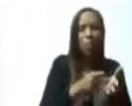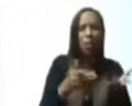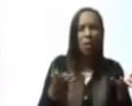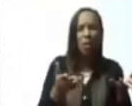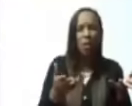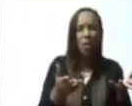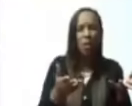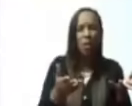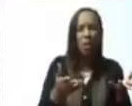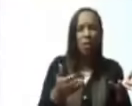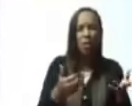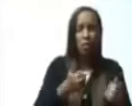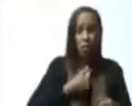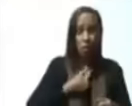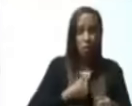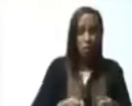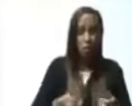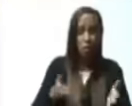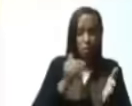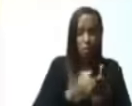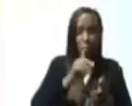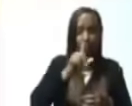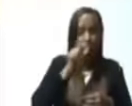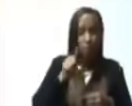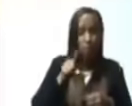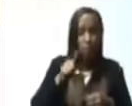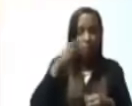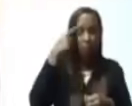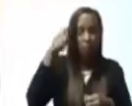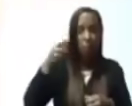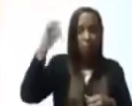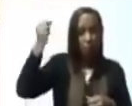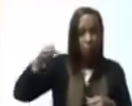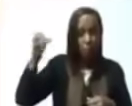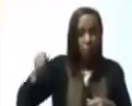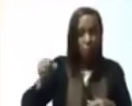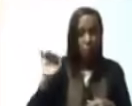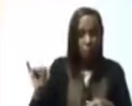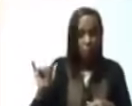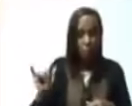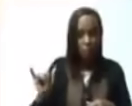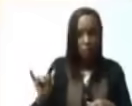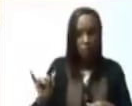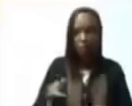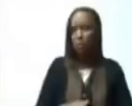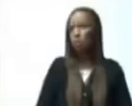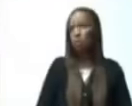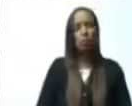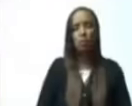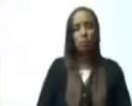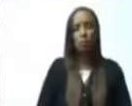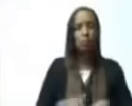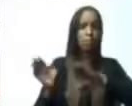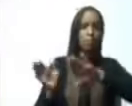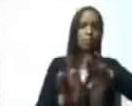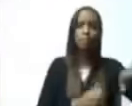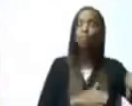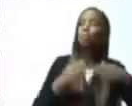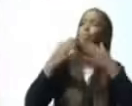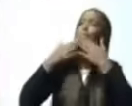y jubilaciones ha dicho muchas gracias presidente Gracias señor